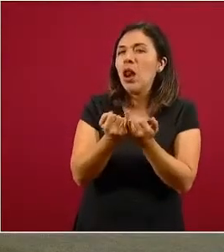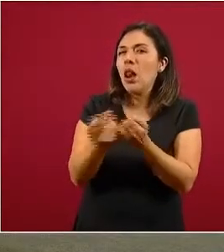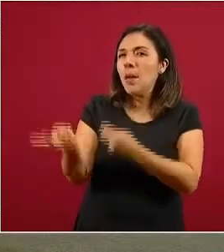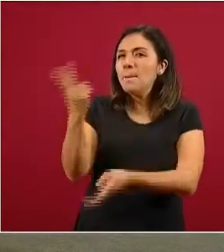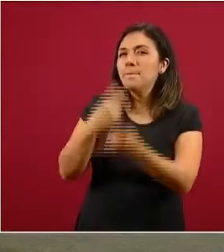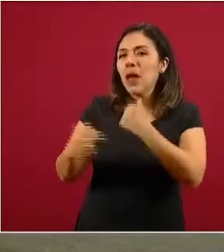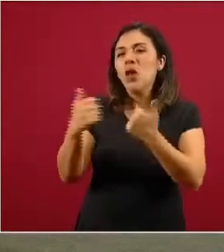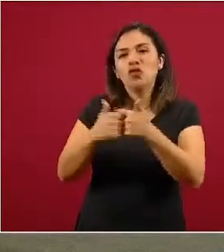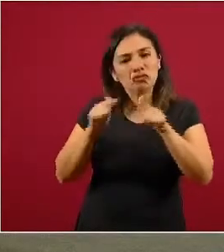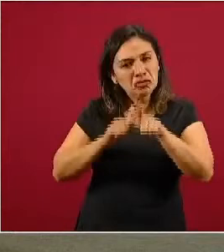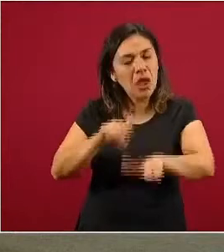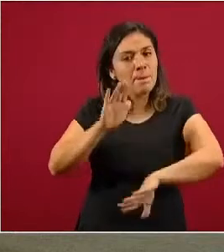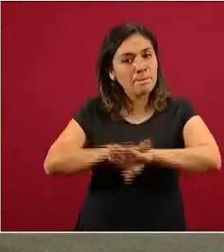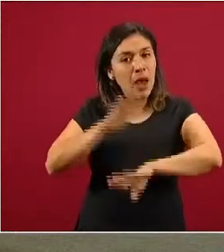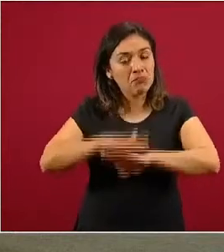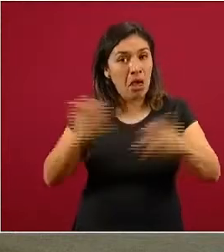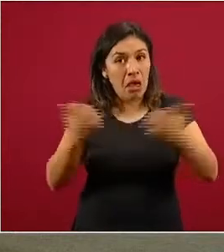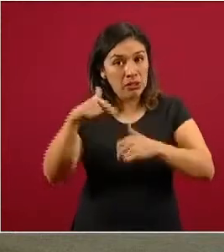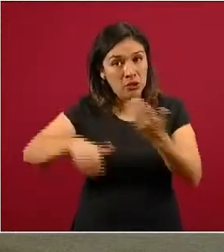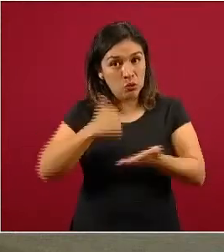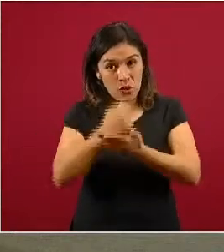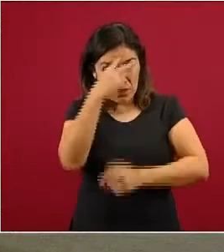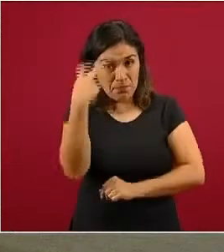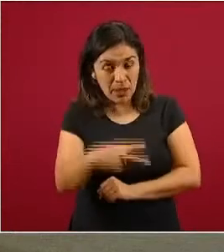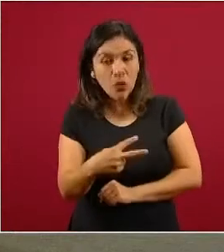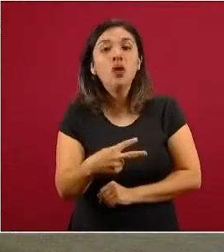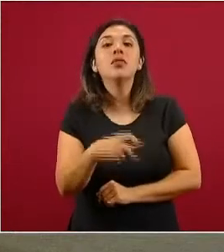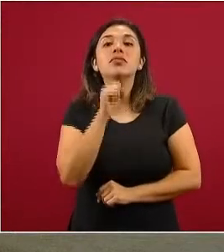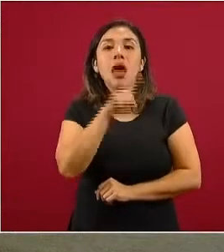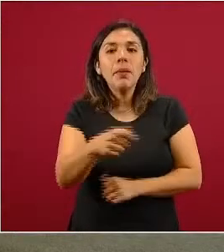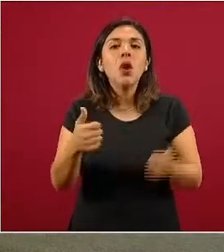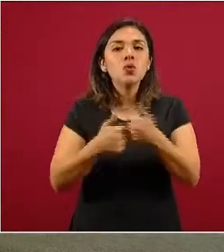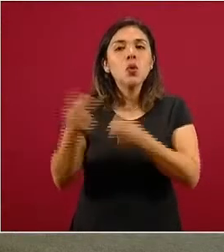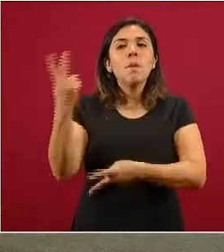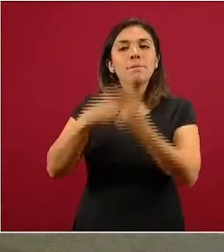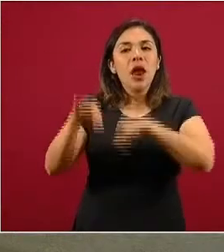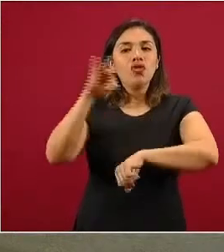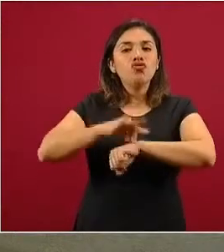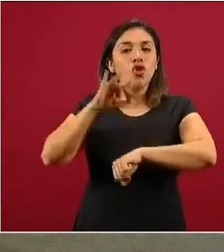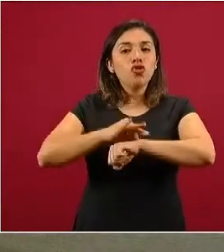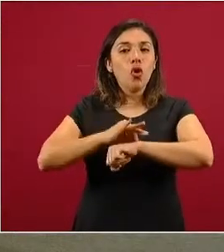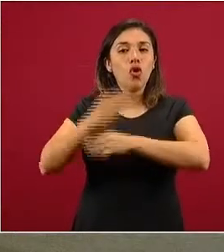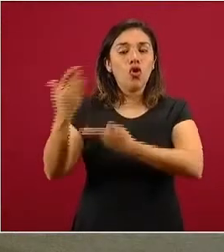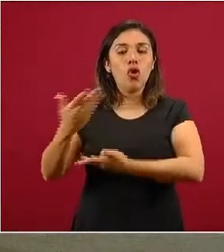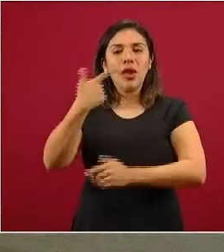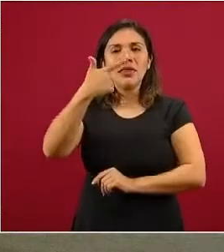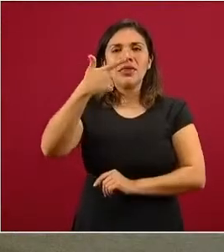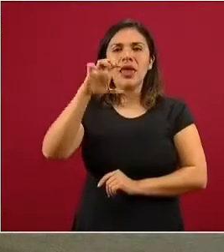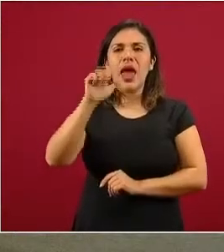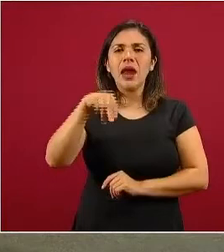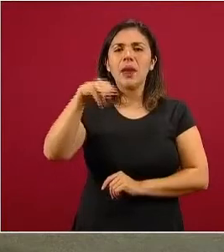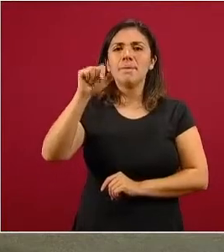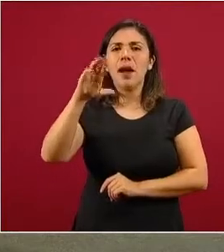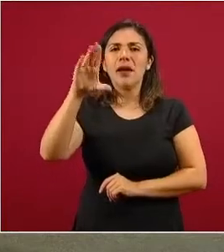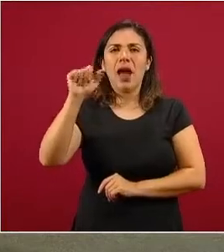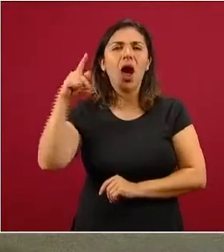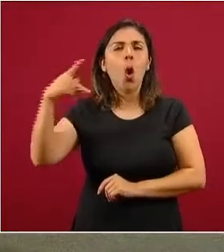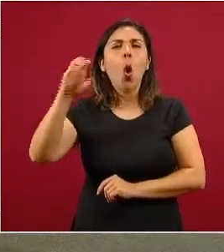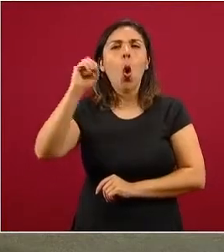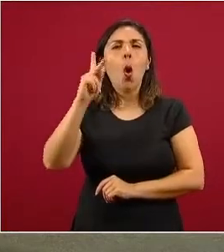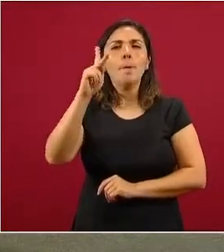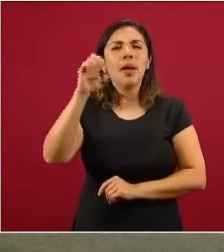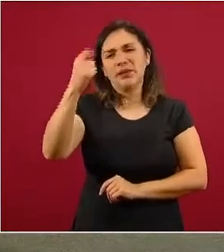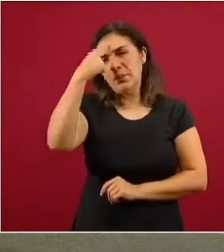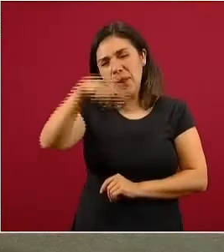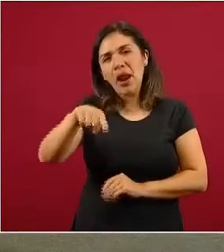y 42% respectivamente. Muchas gracias. A continuación, el doctor Ruy López